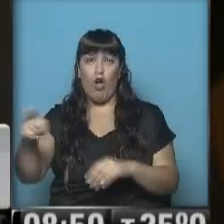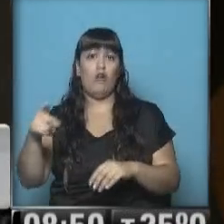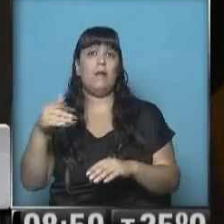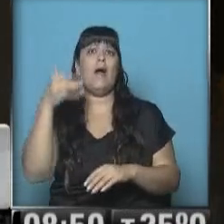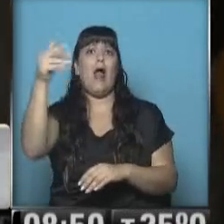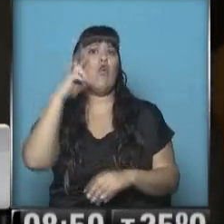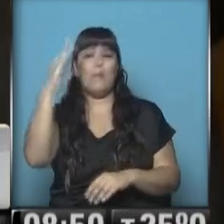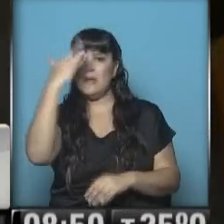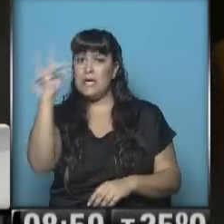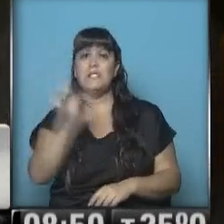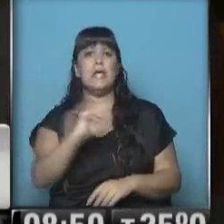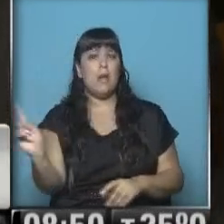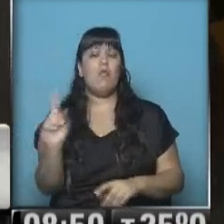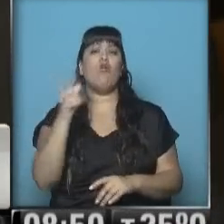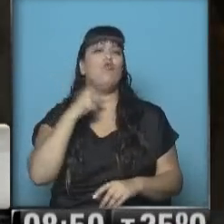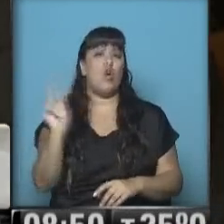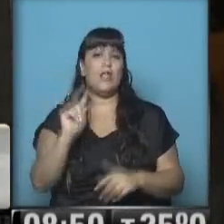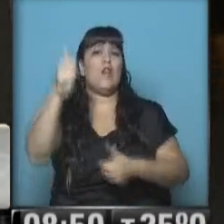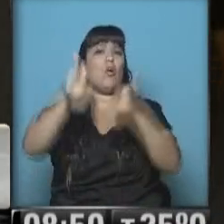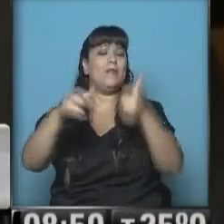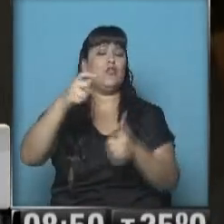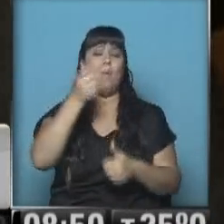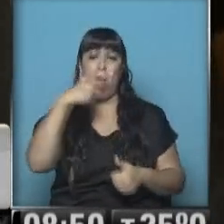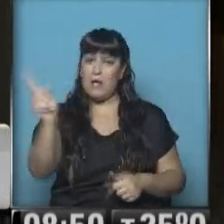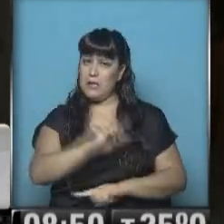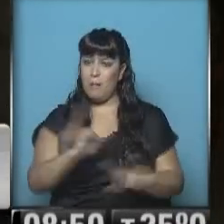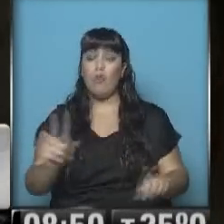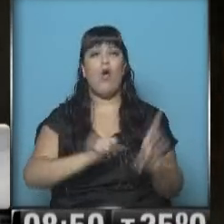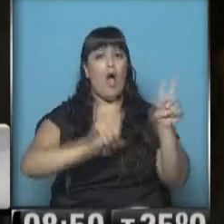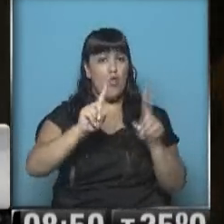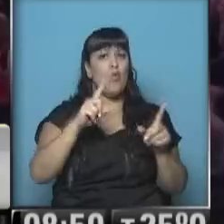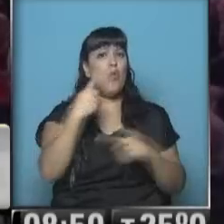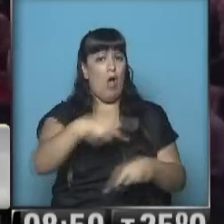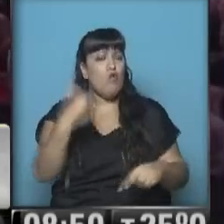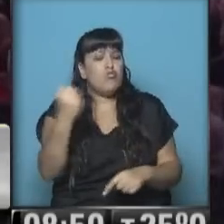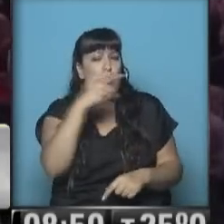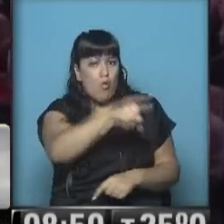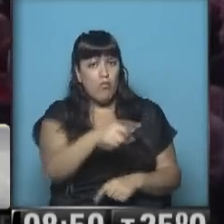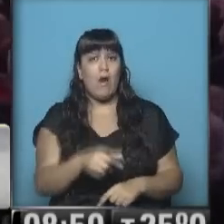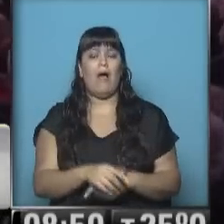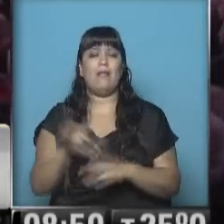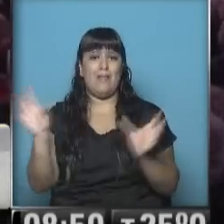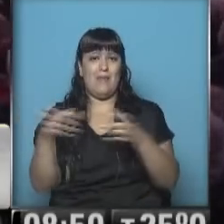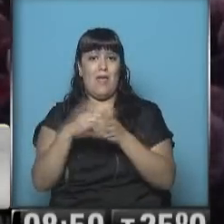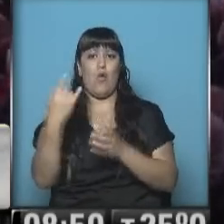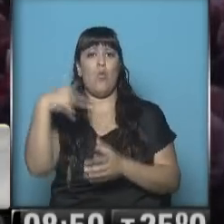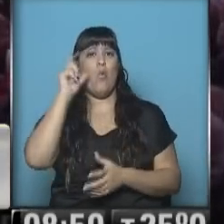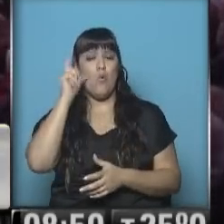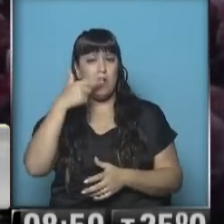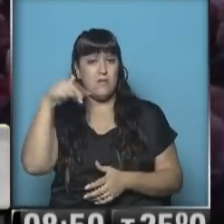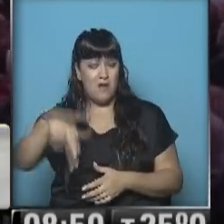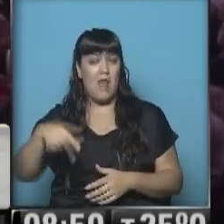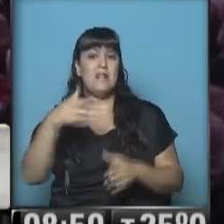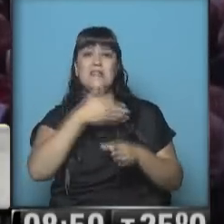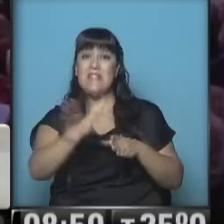competir Incluso en las primarias con macri a ver algunas frases que son Realmente muy fuertes eh de su salida de unen a nivel nacional